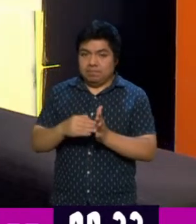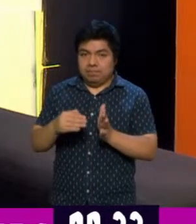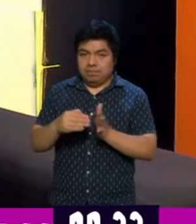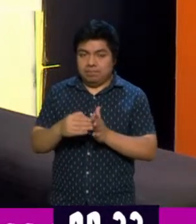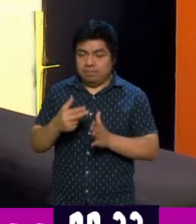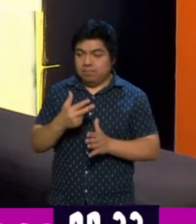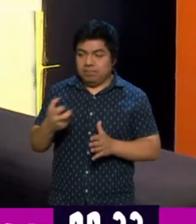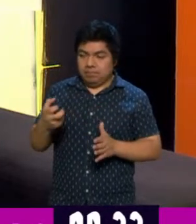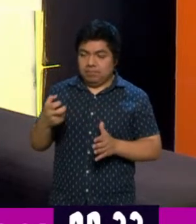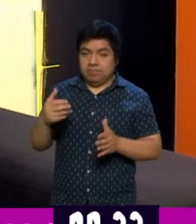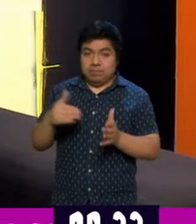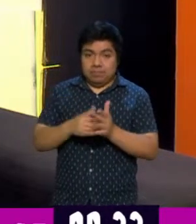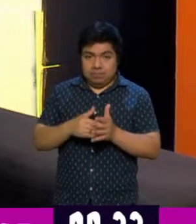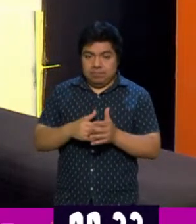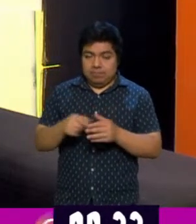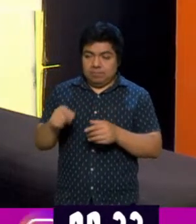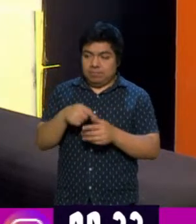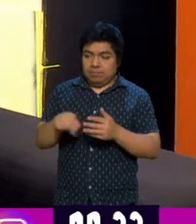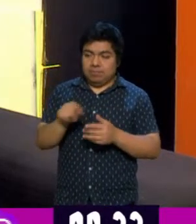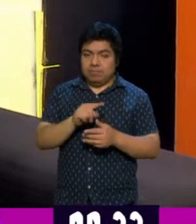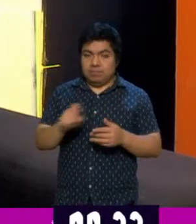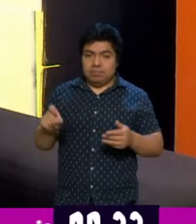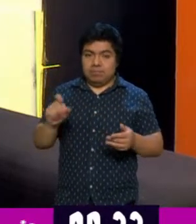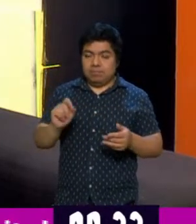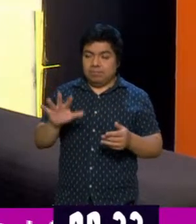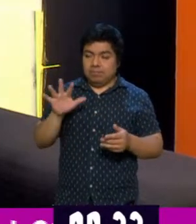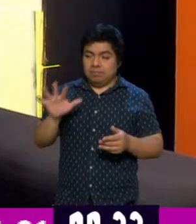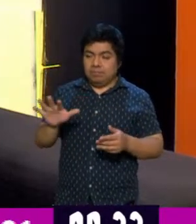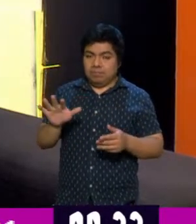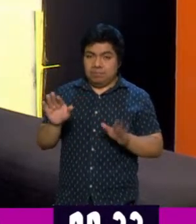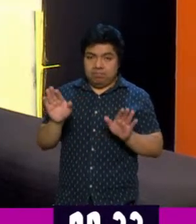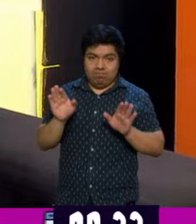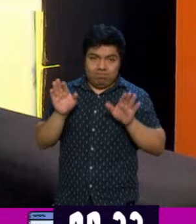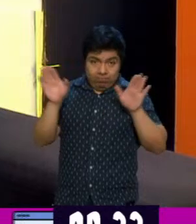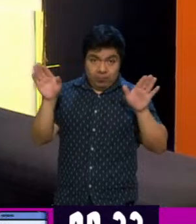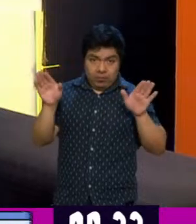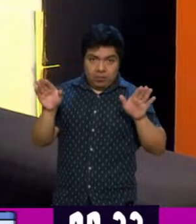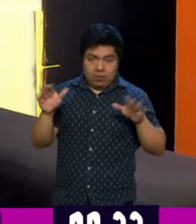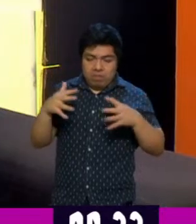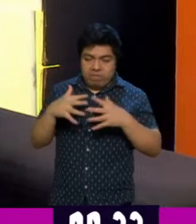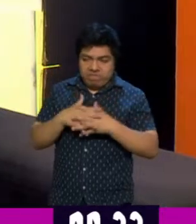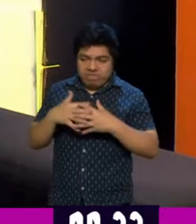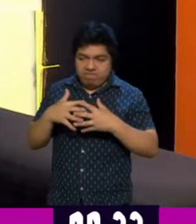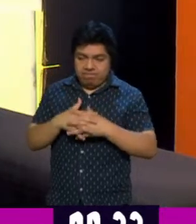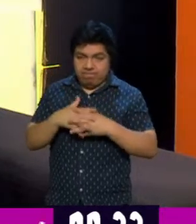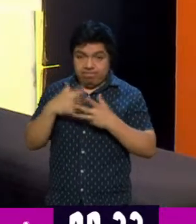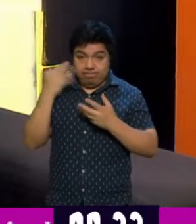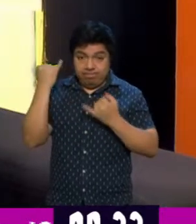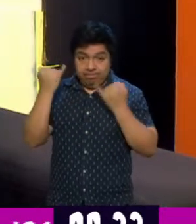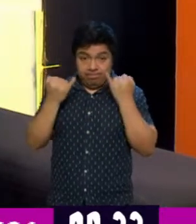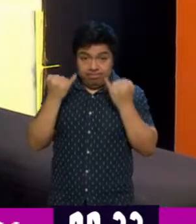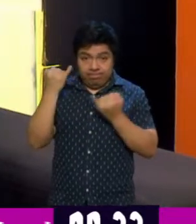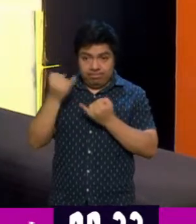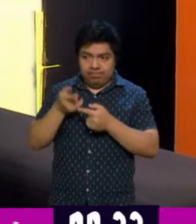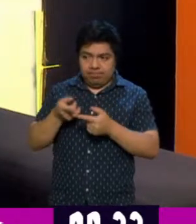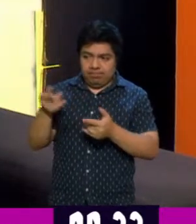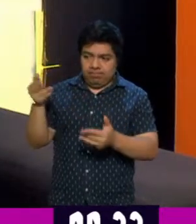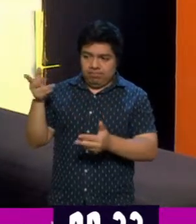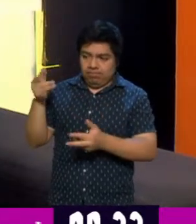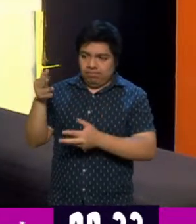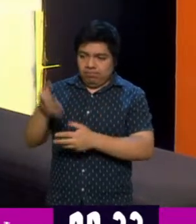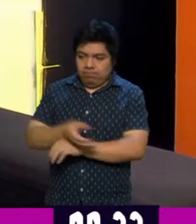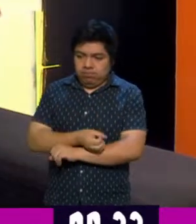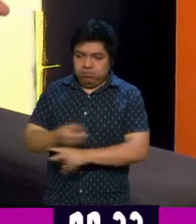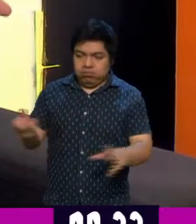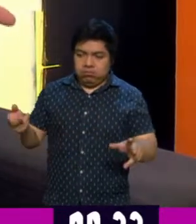1.800 bombas y 125 aviones de combate. Imaginen ustedes la capacidad de destrucción. Ya lo